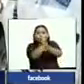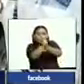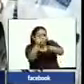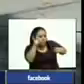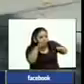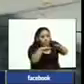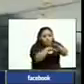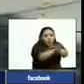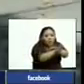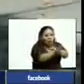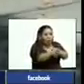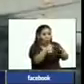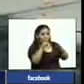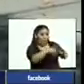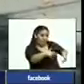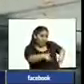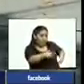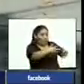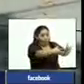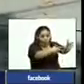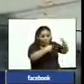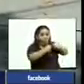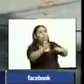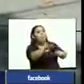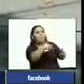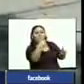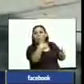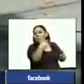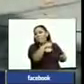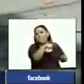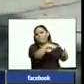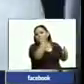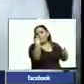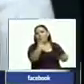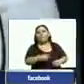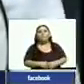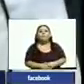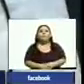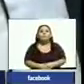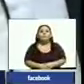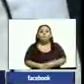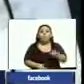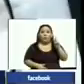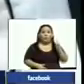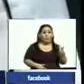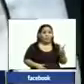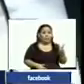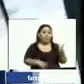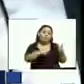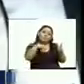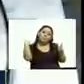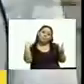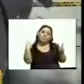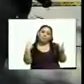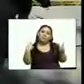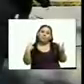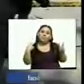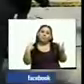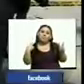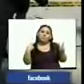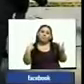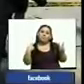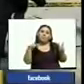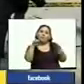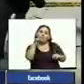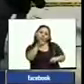empresa, robaron sus armas y posteriormente les dieron muerte. El doble homicidio es